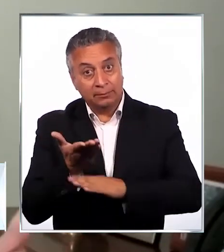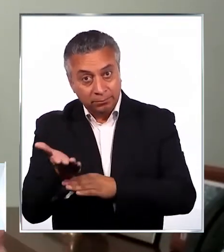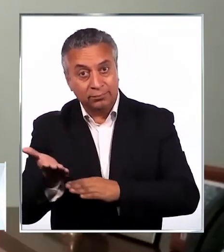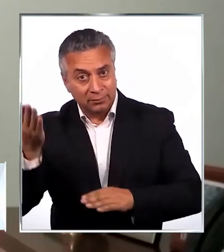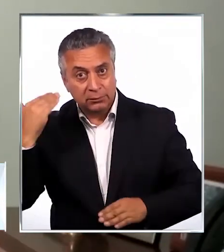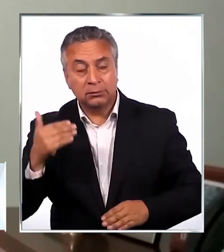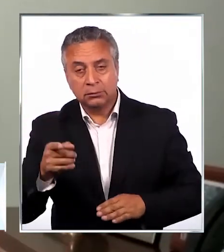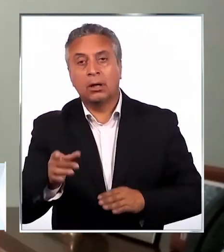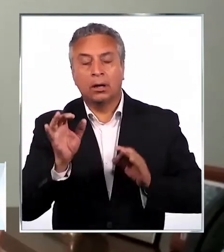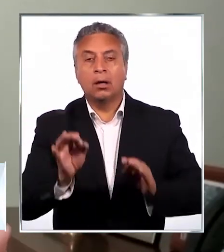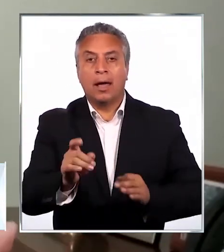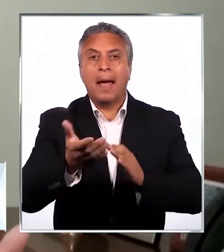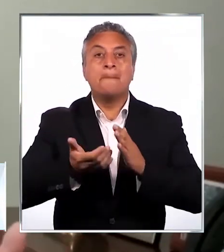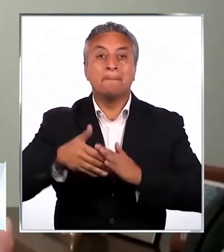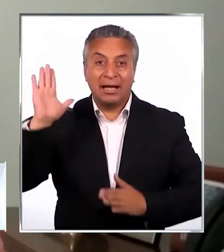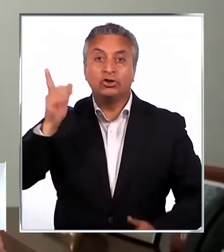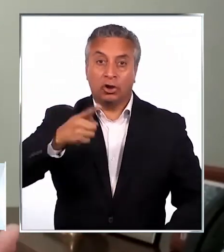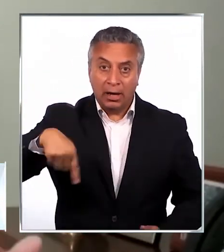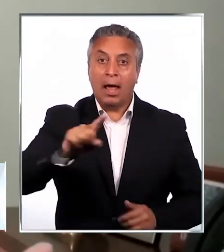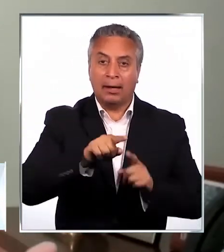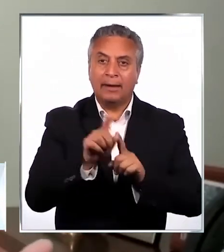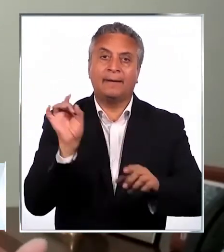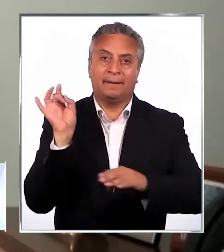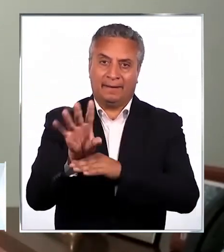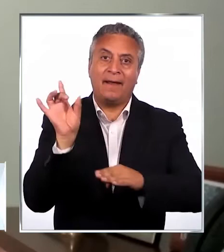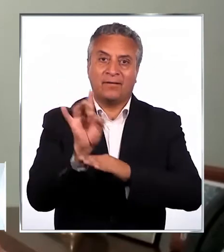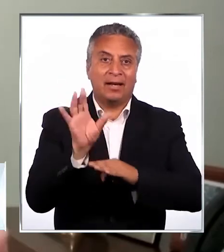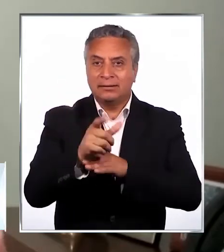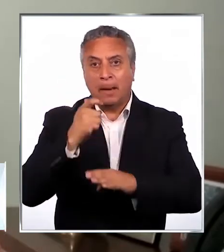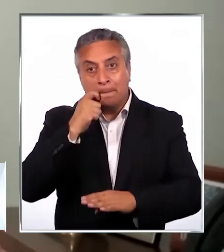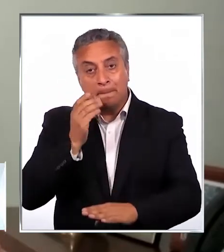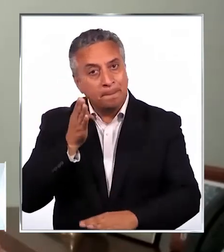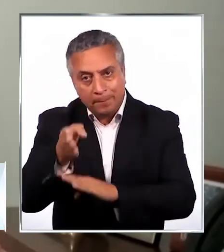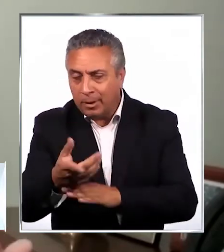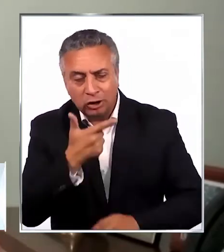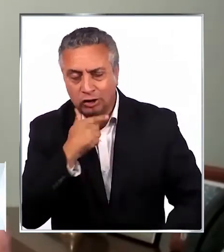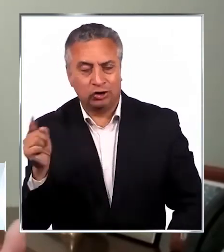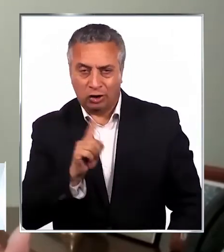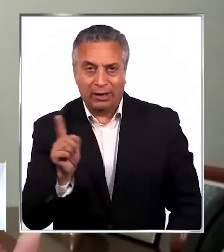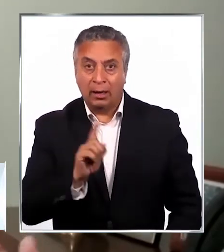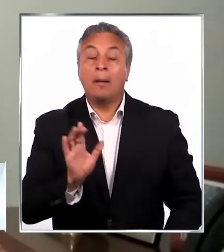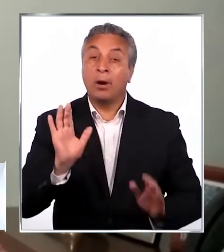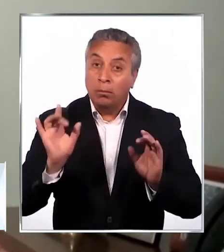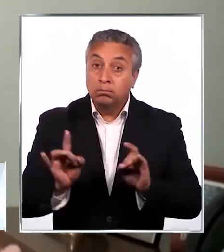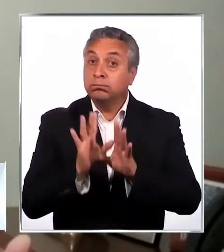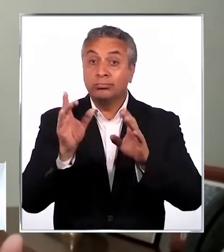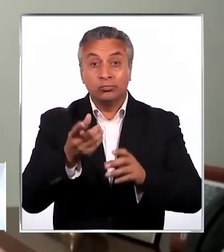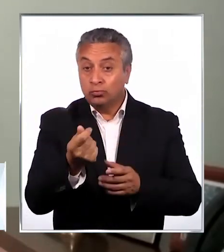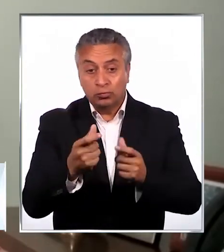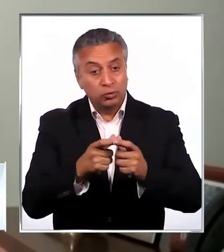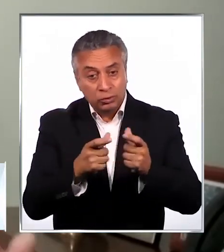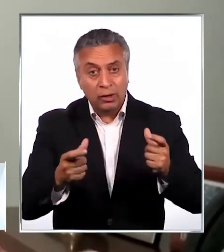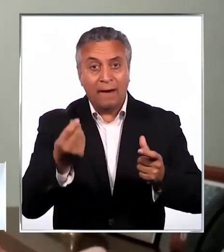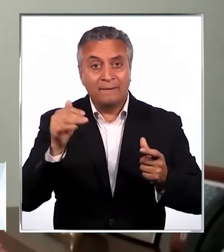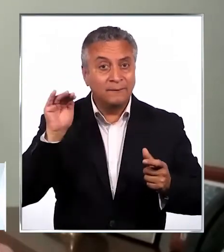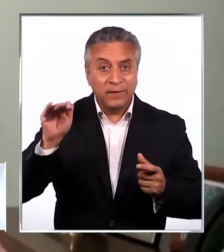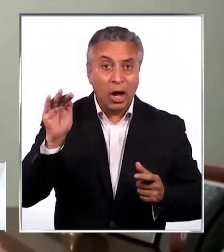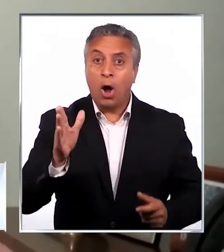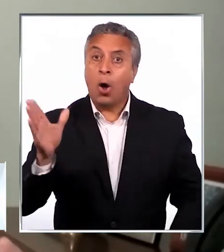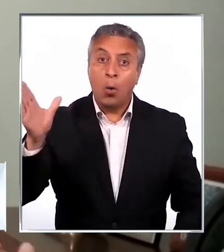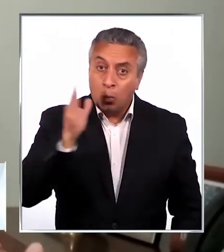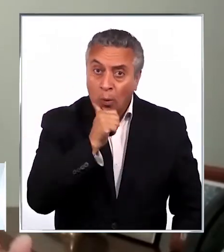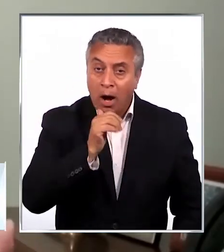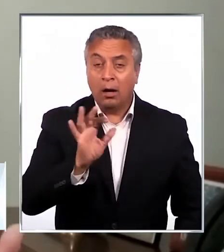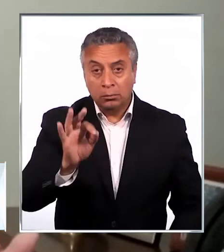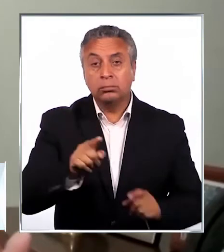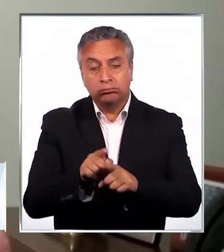solicitado. Esperamos que la gran mayoría sea por transferencia y no presencial, pero también tenemos pagos presenciales para quienes no cuentan con